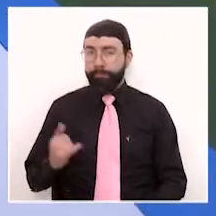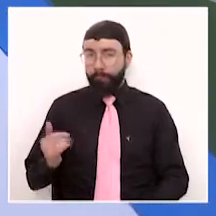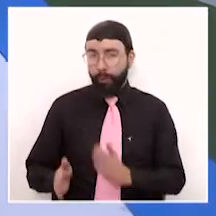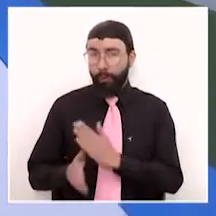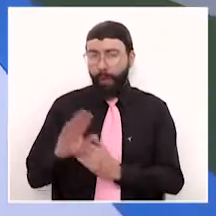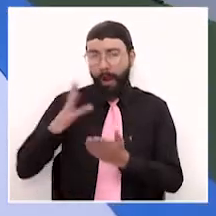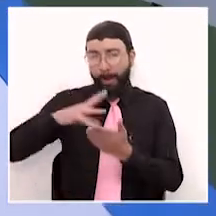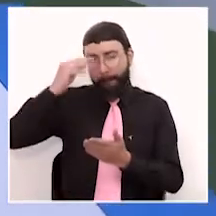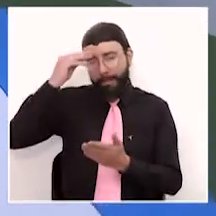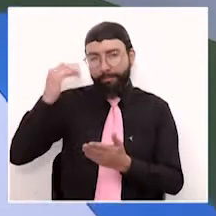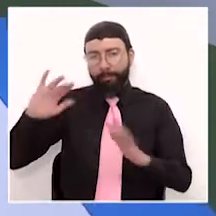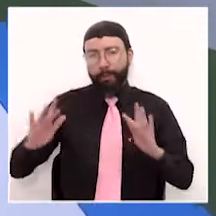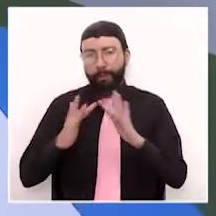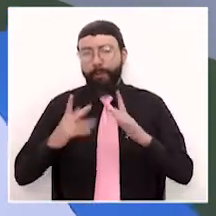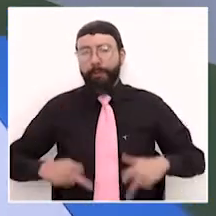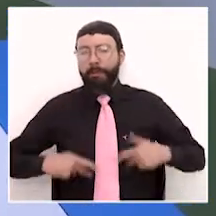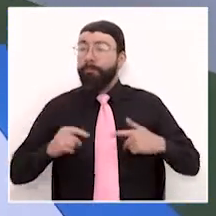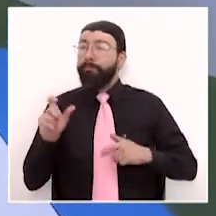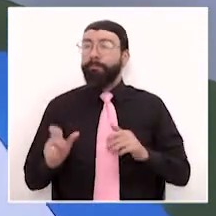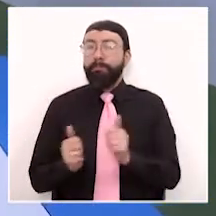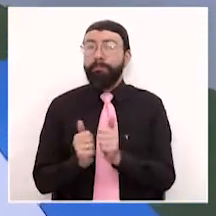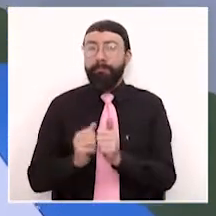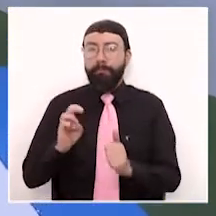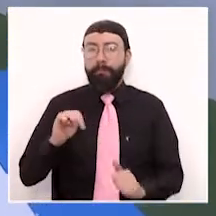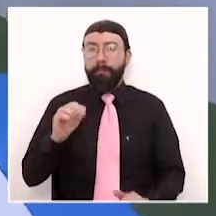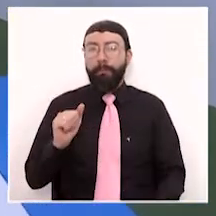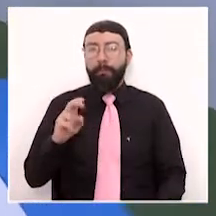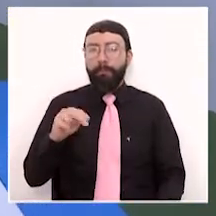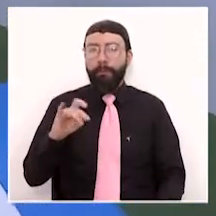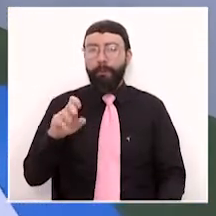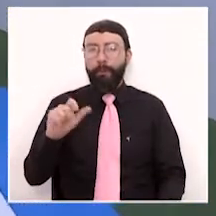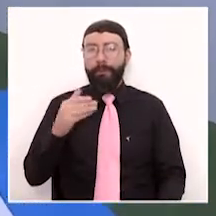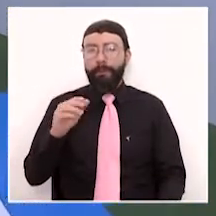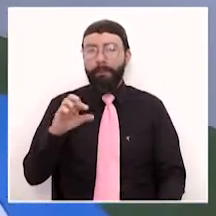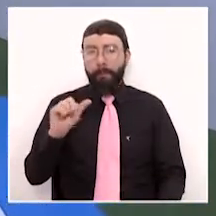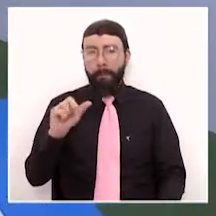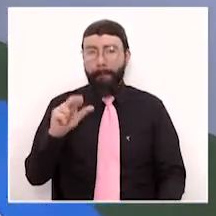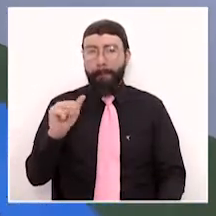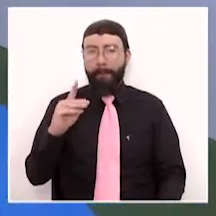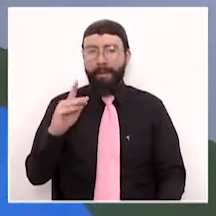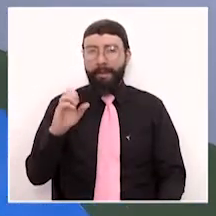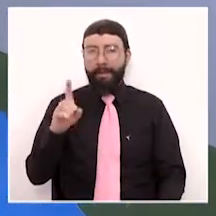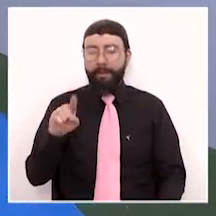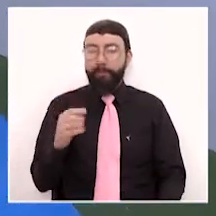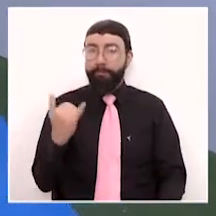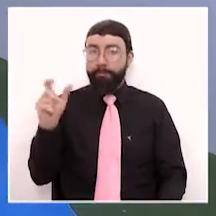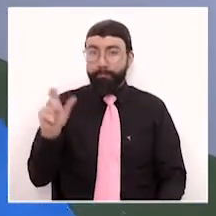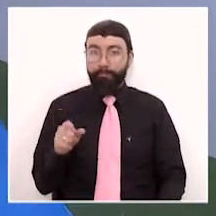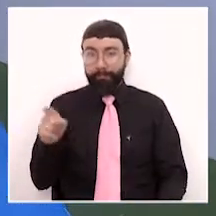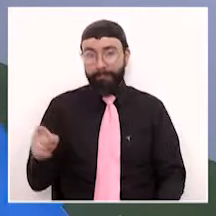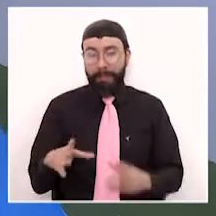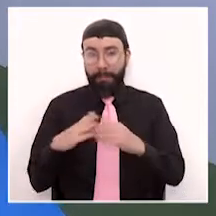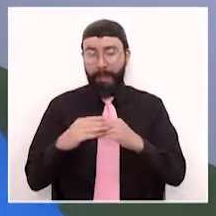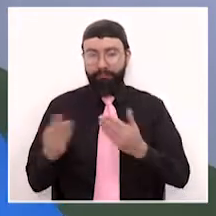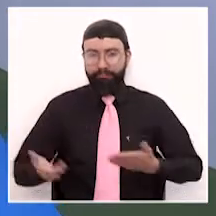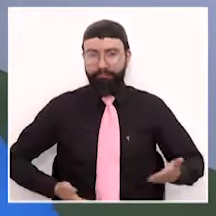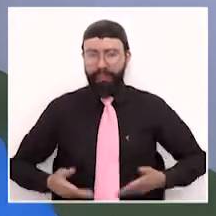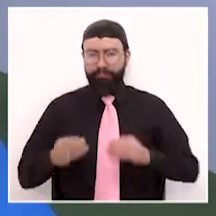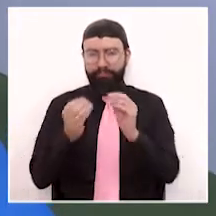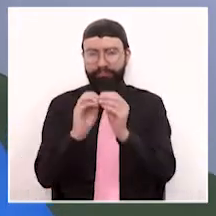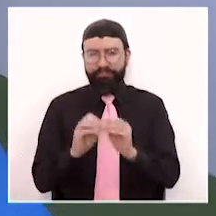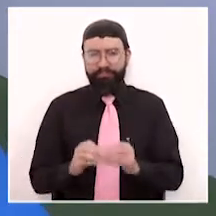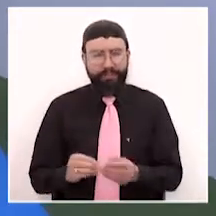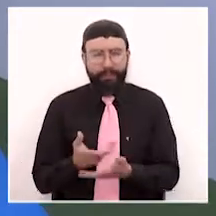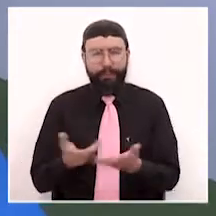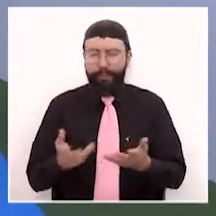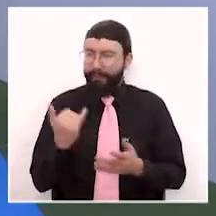Vital. Hoy nos acompaña Manuela Paredes, ella es pastelera y se ha especializado en masa madre. Hemos hablado acerca de los diferentes